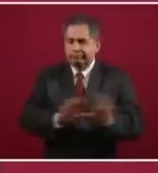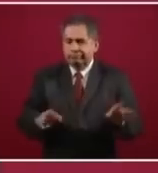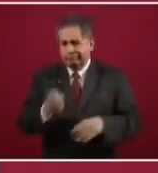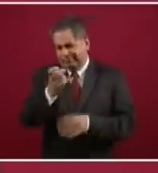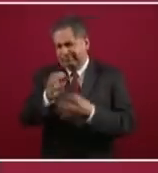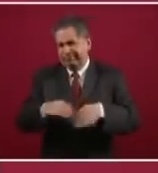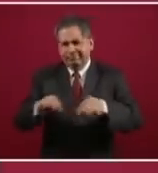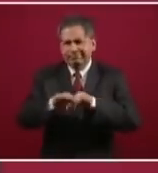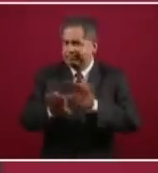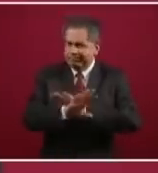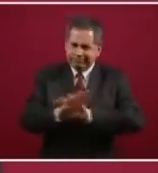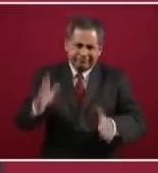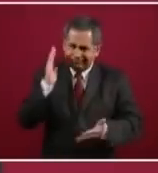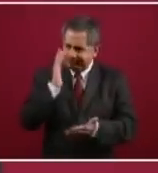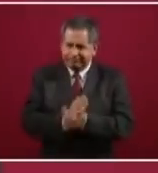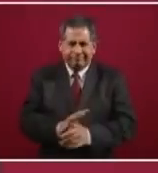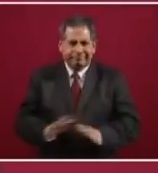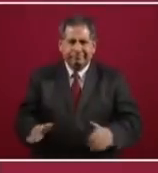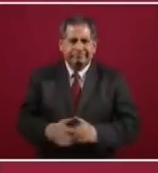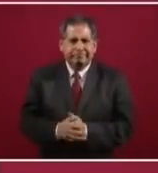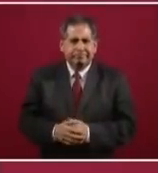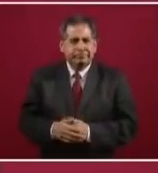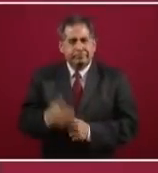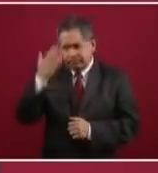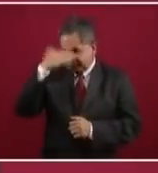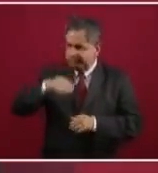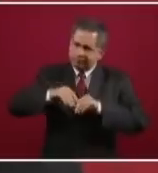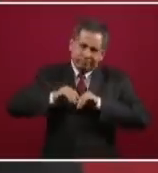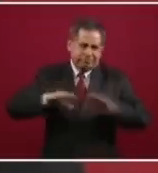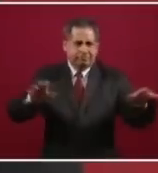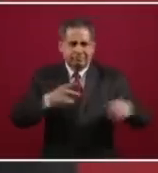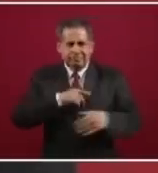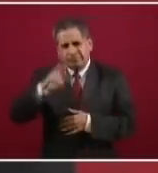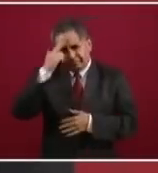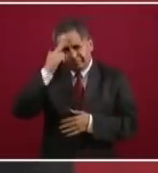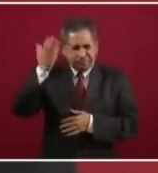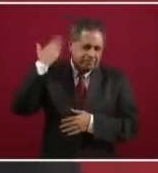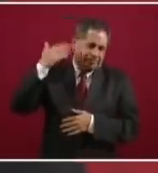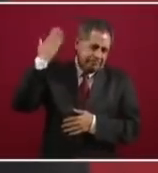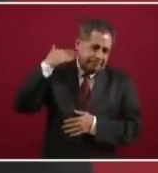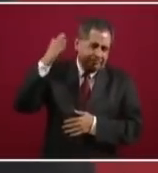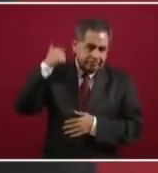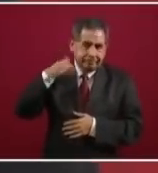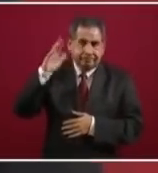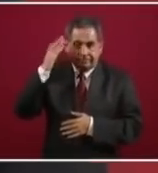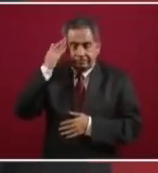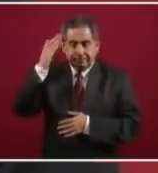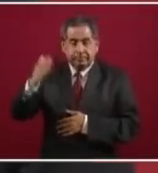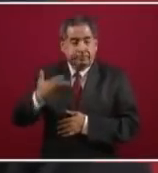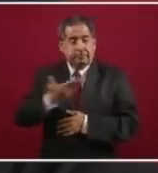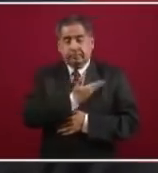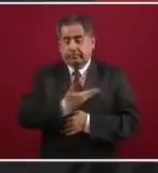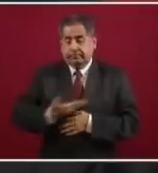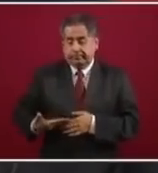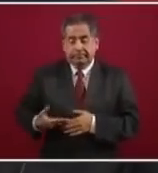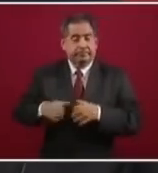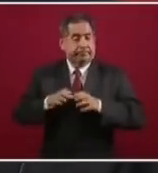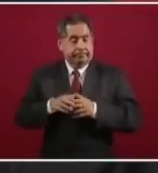importante también, que se sepa. ¿Se acuerdan cómo era antes? Que el presidente